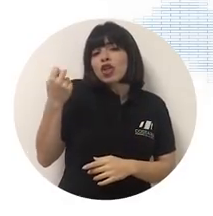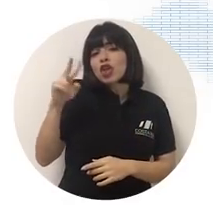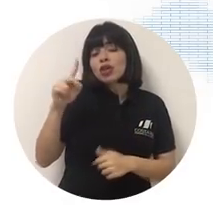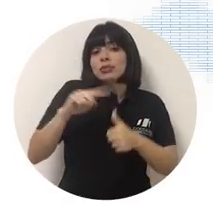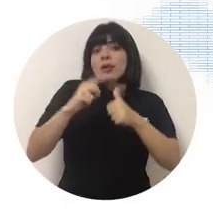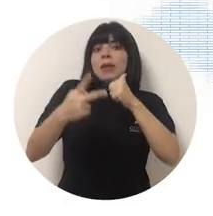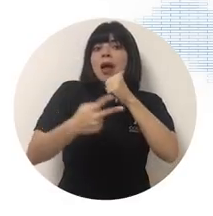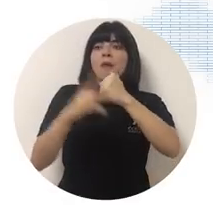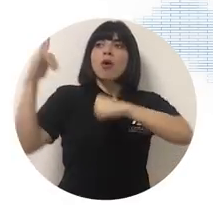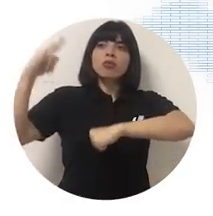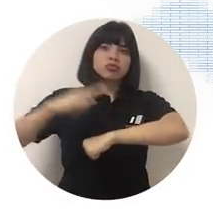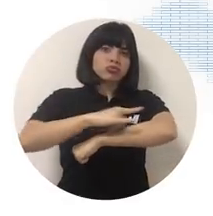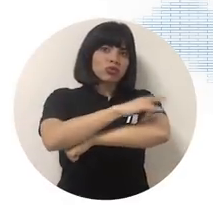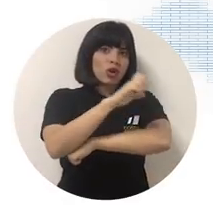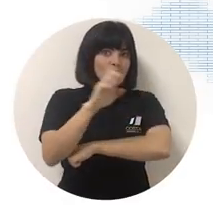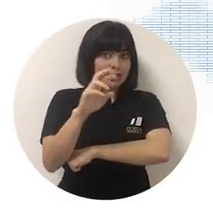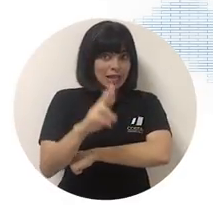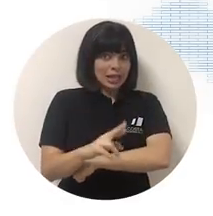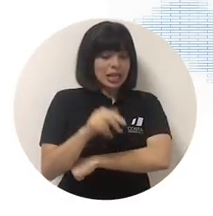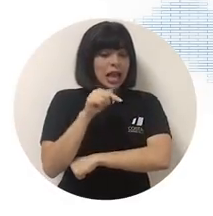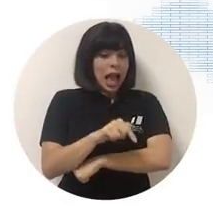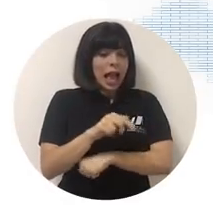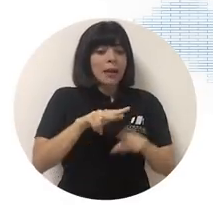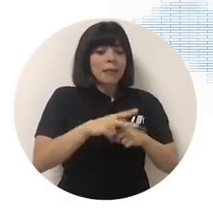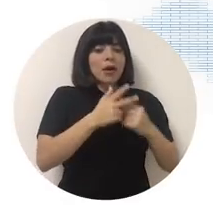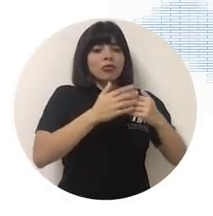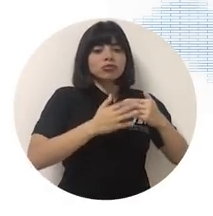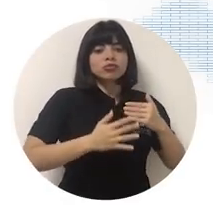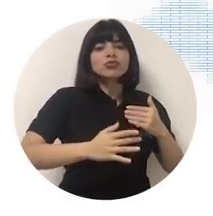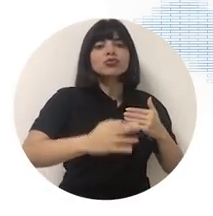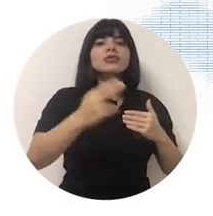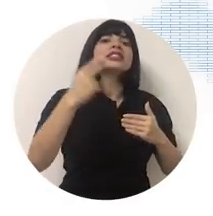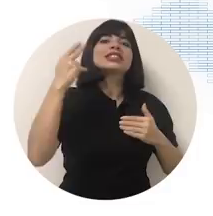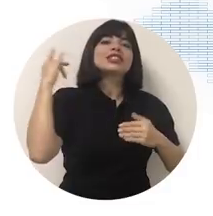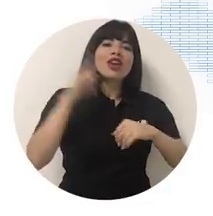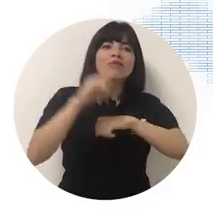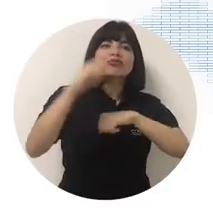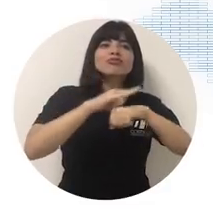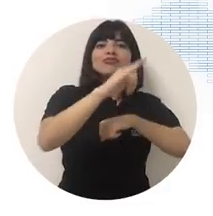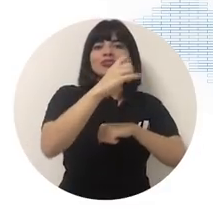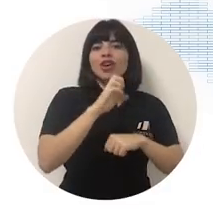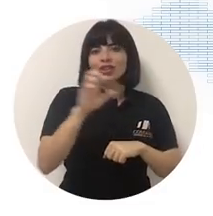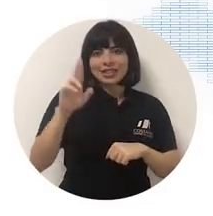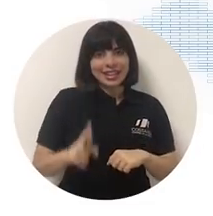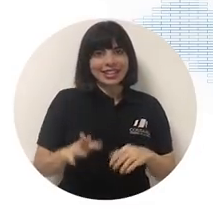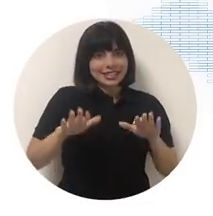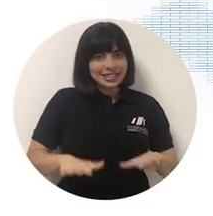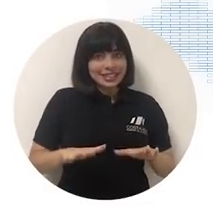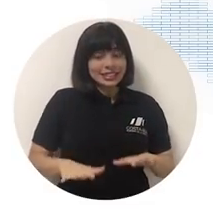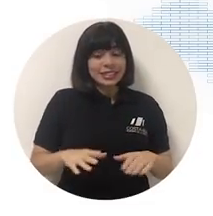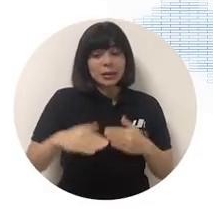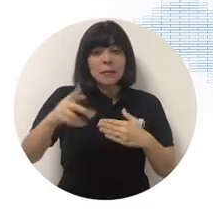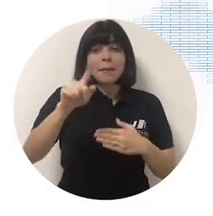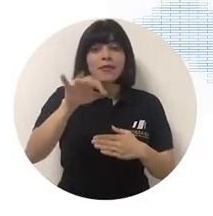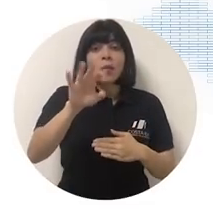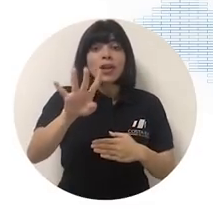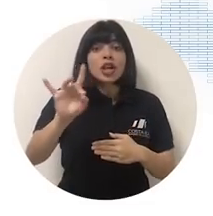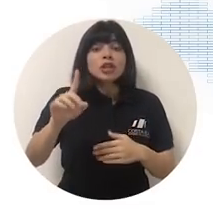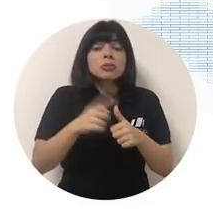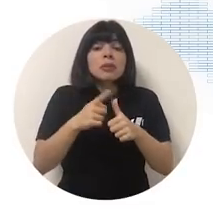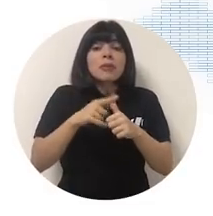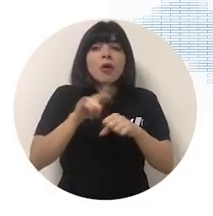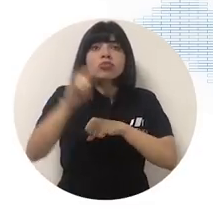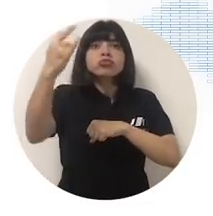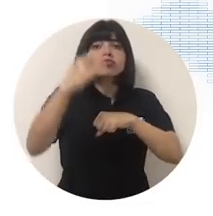la primera aeronave a Costa Rica, marcando así el inicio de la historia de la aviación costarricense. En 1948 los primeros